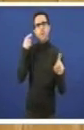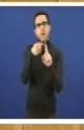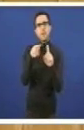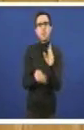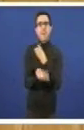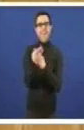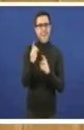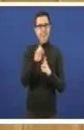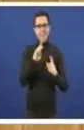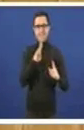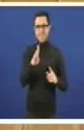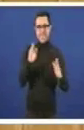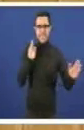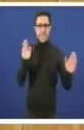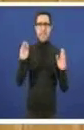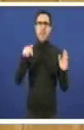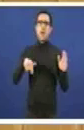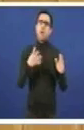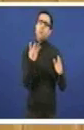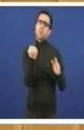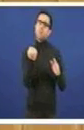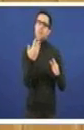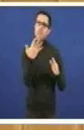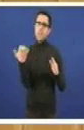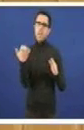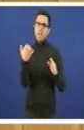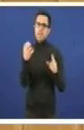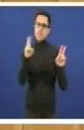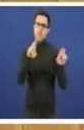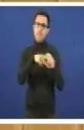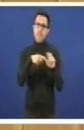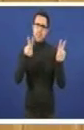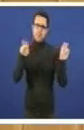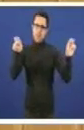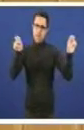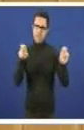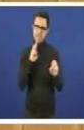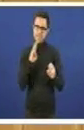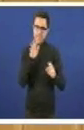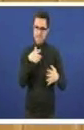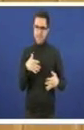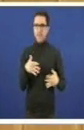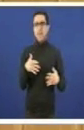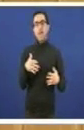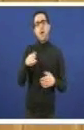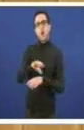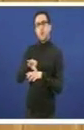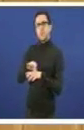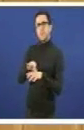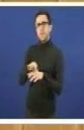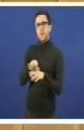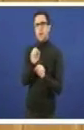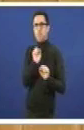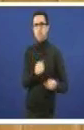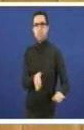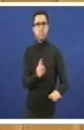legislatura 4.500 novas prazas. A conselleira non renunciou a ningún deses objetivos na súa